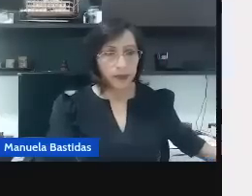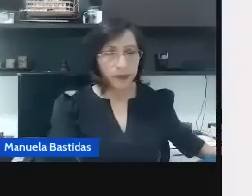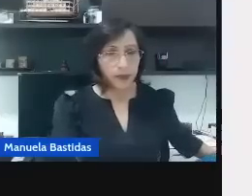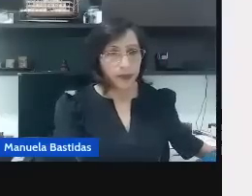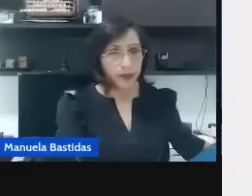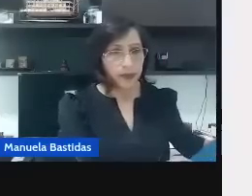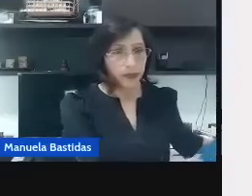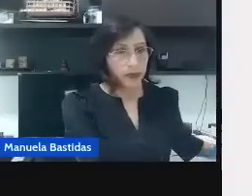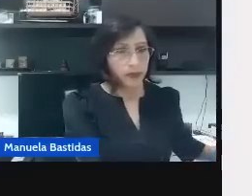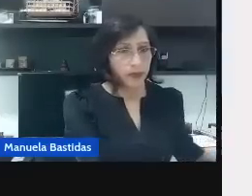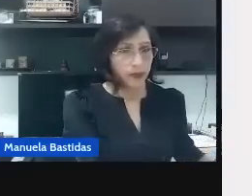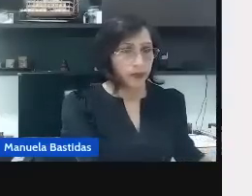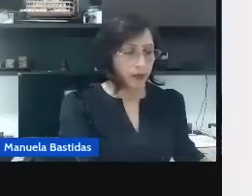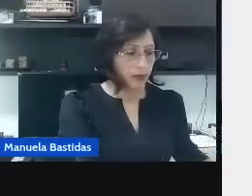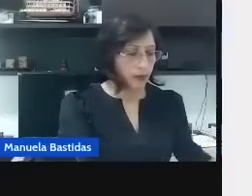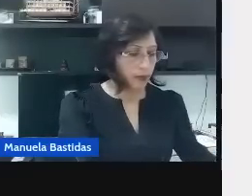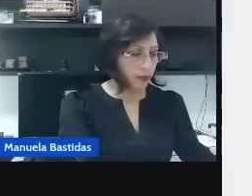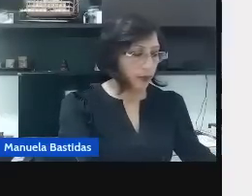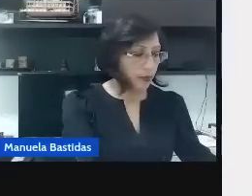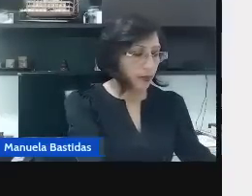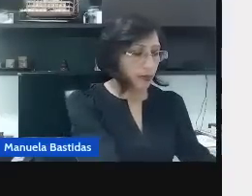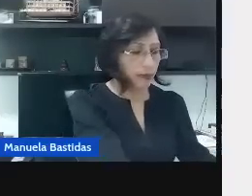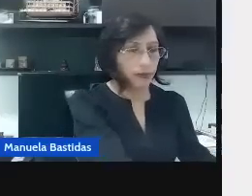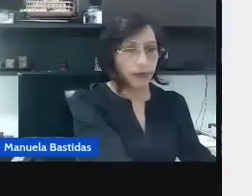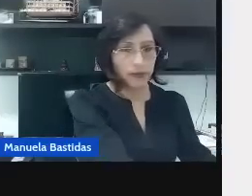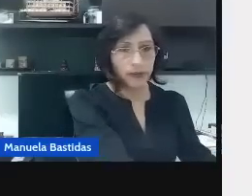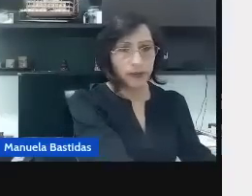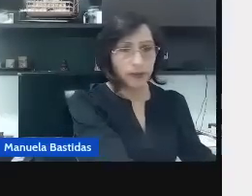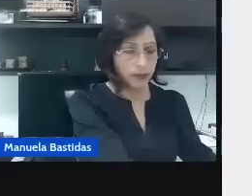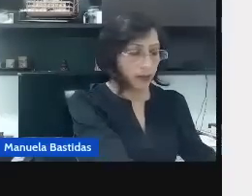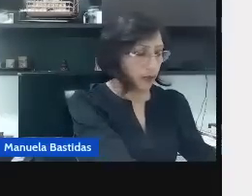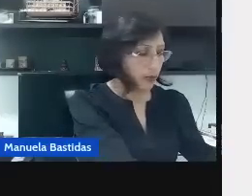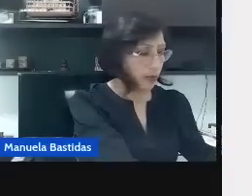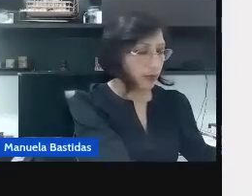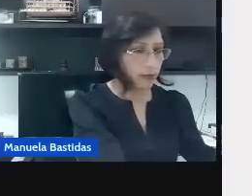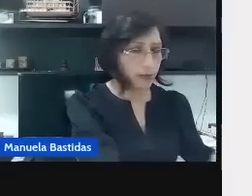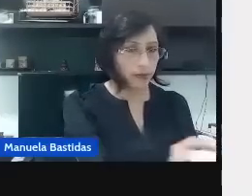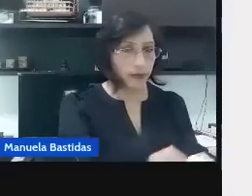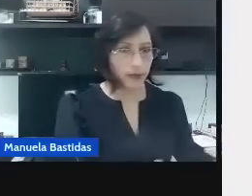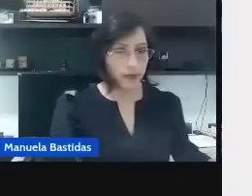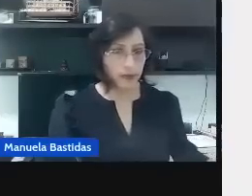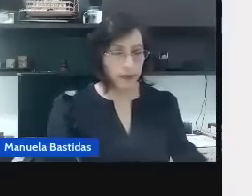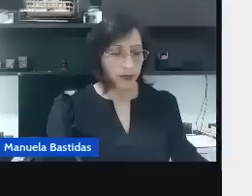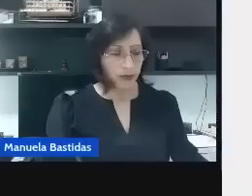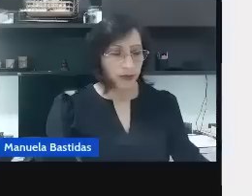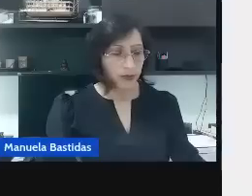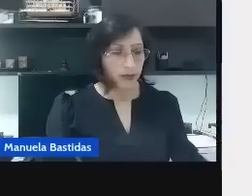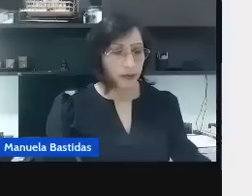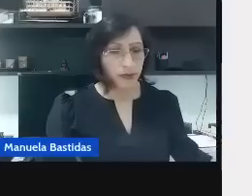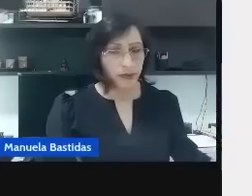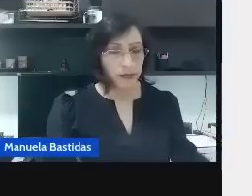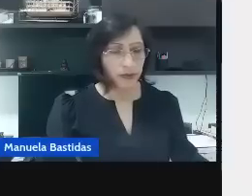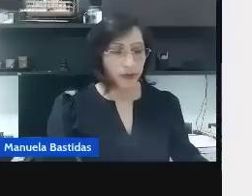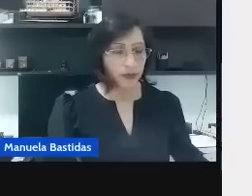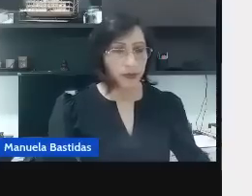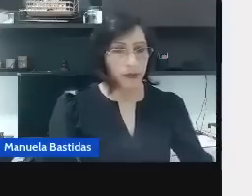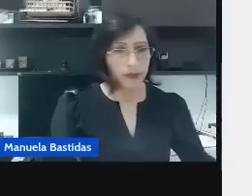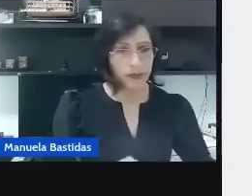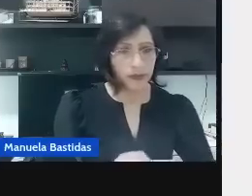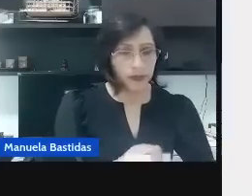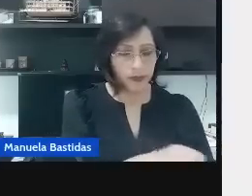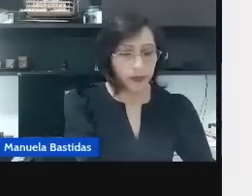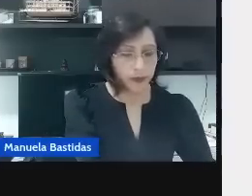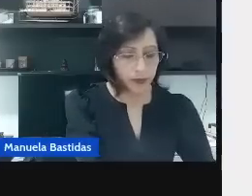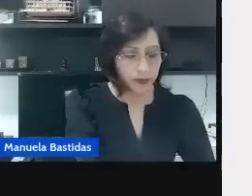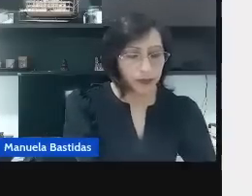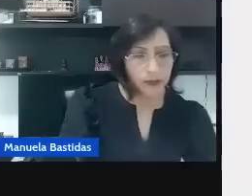y lo mismo de los otros partidos de izquierda Perú democrático no ahí incluyendo así no Perú Bicentenario En qué desarrollo en fin Entonces cómo